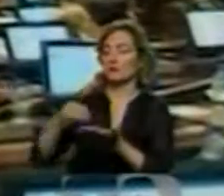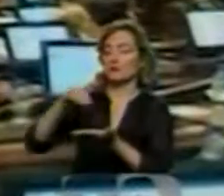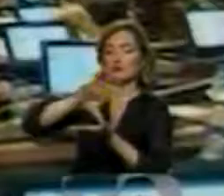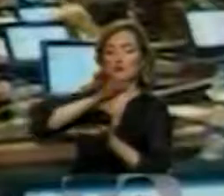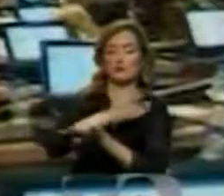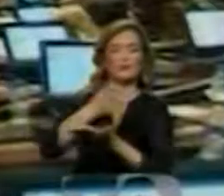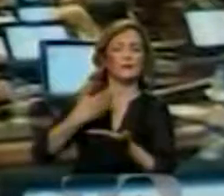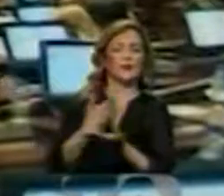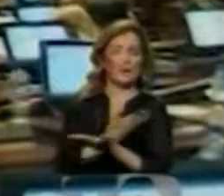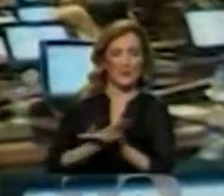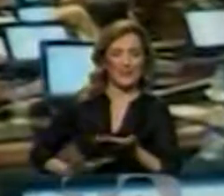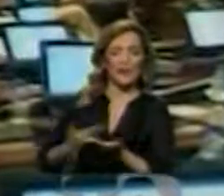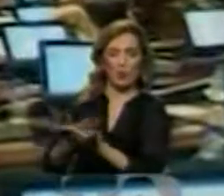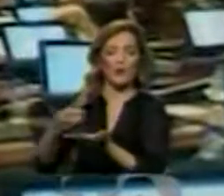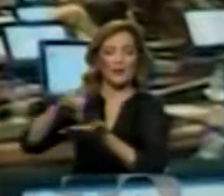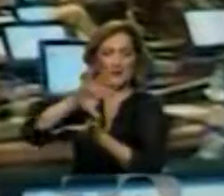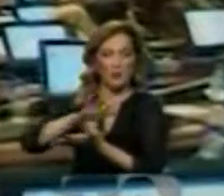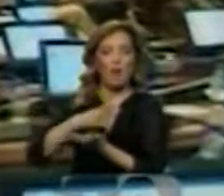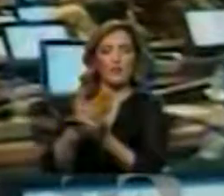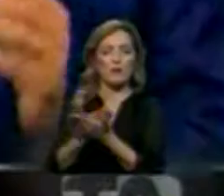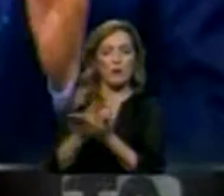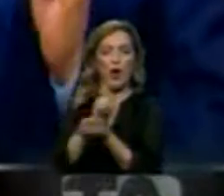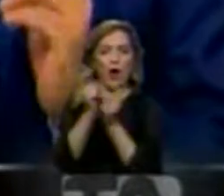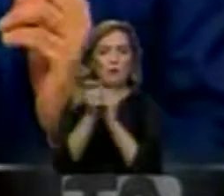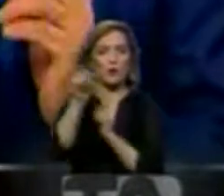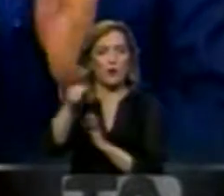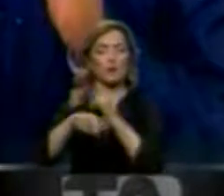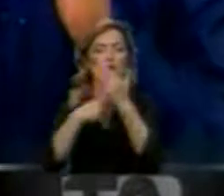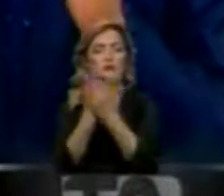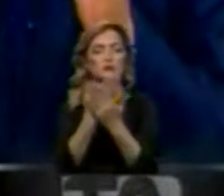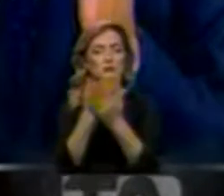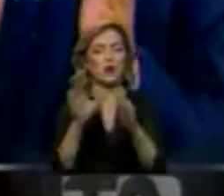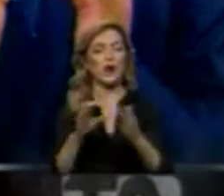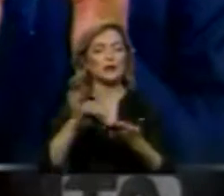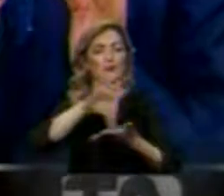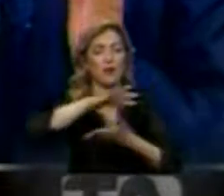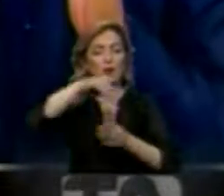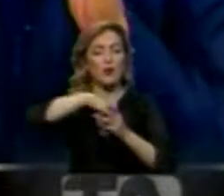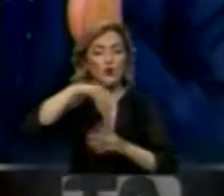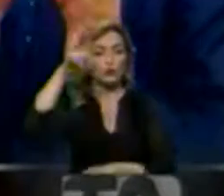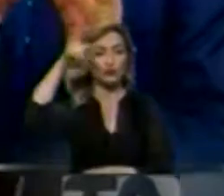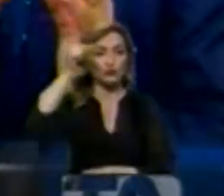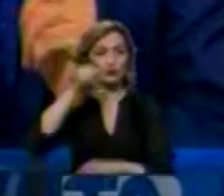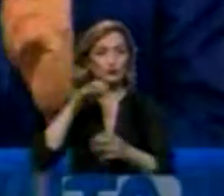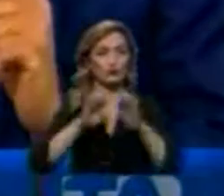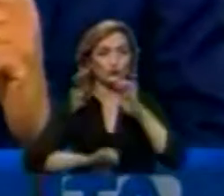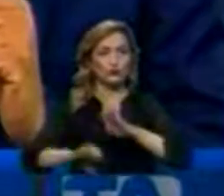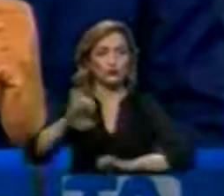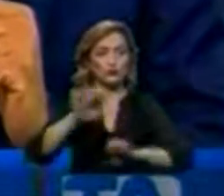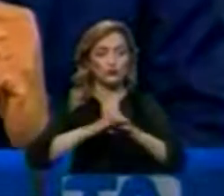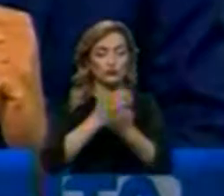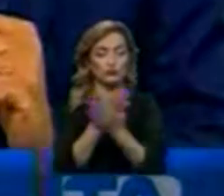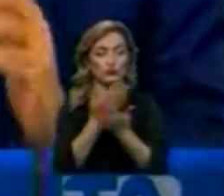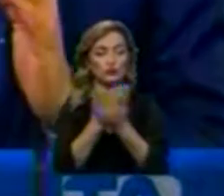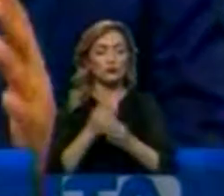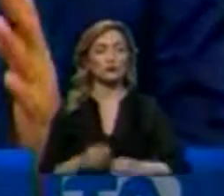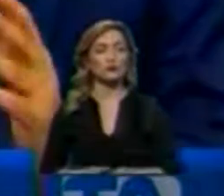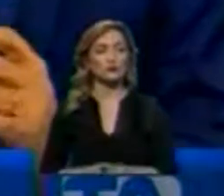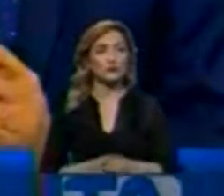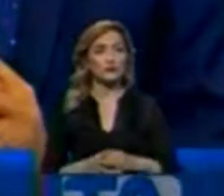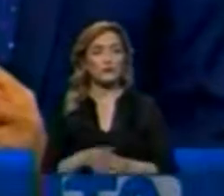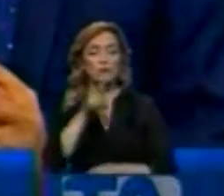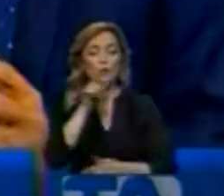debe ser planteada en la Asamblea Nacional. El gobierno estudia, propone, pero quien